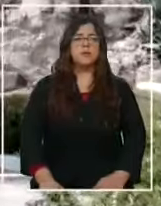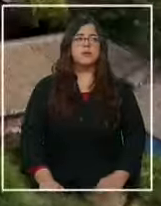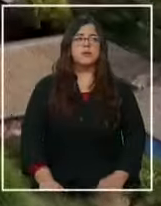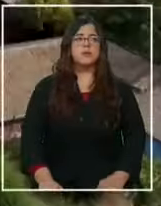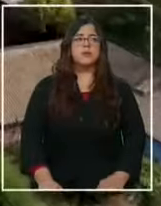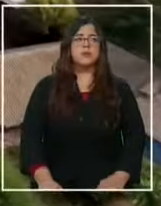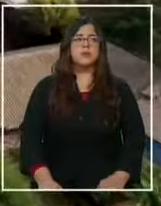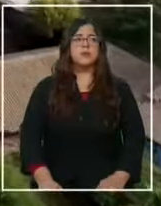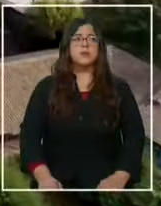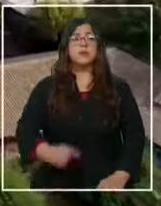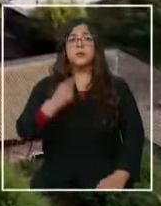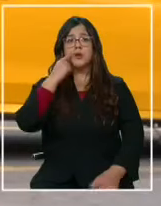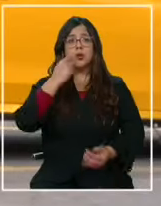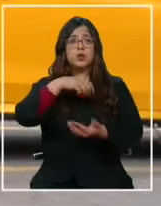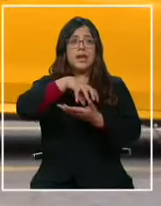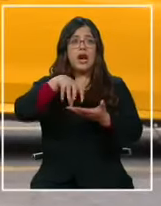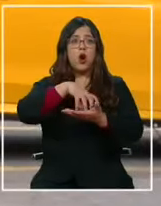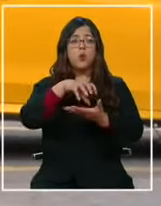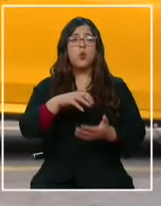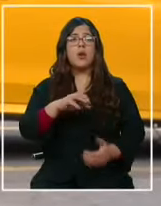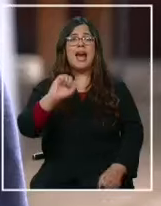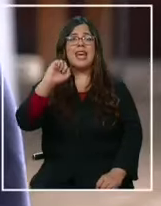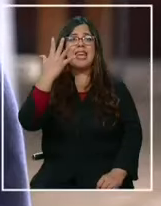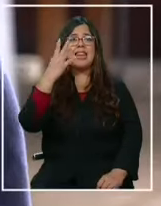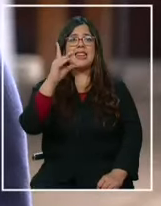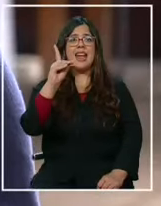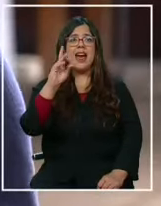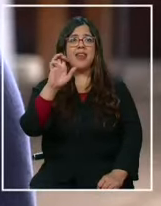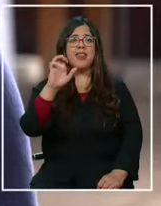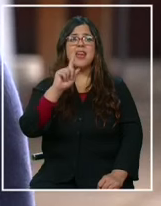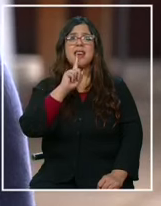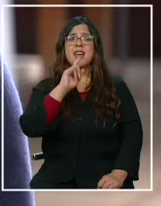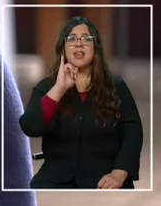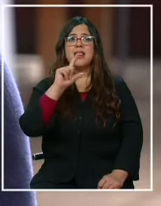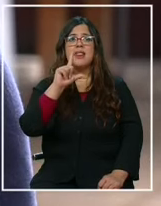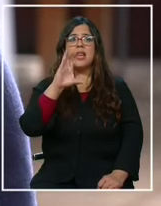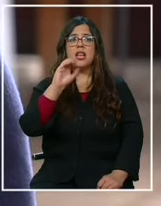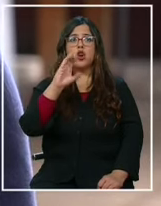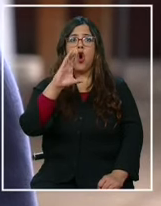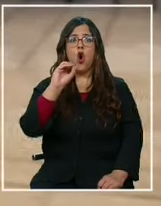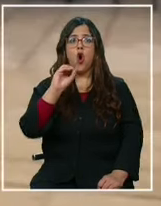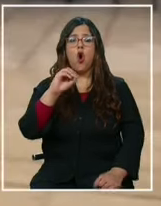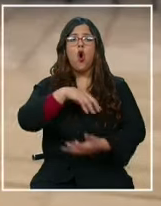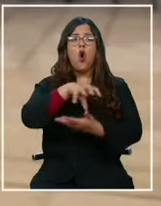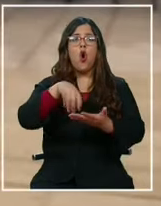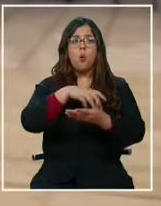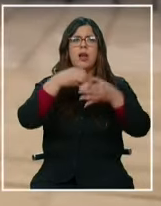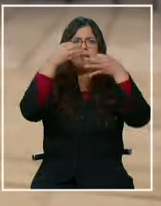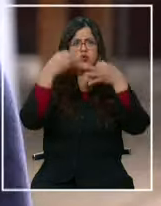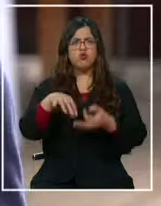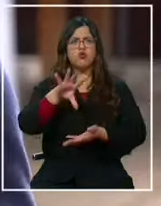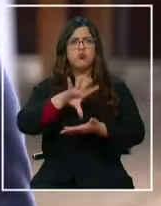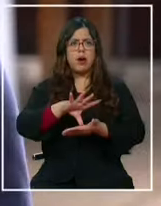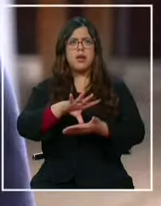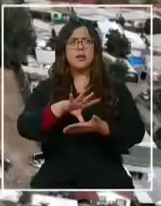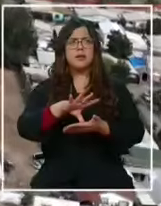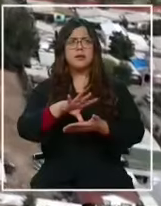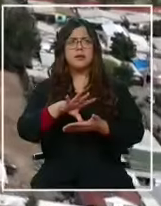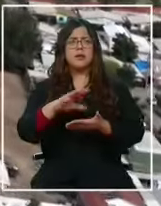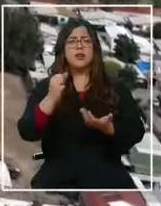Bueno, cuando hablamos de la comuna de Quinta de Tilcoco, hablamos de una de las comunas más seguras del país. De hecho, estamos en lista número 5 de